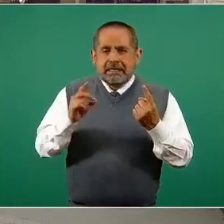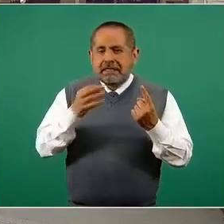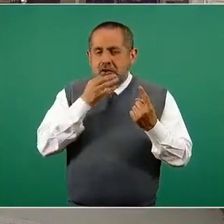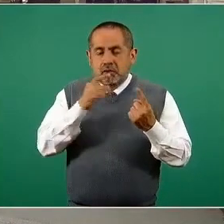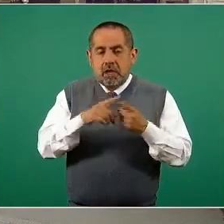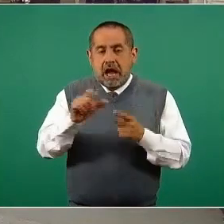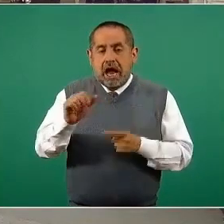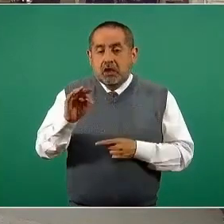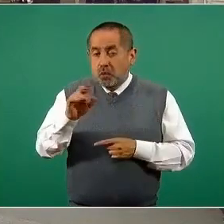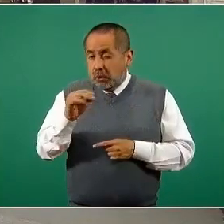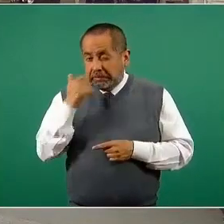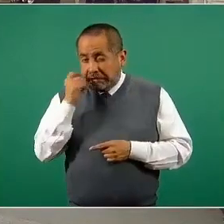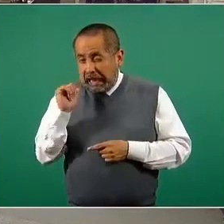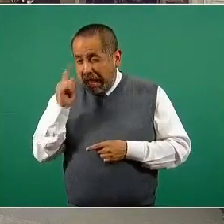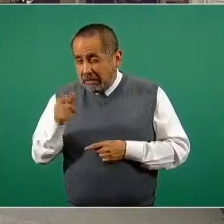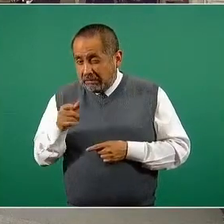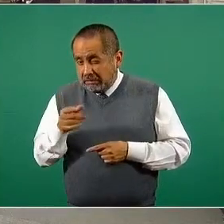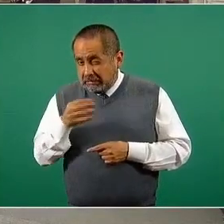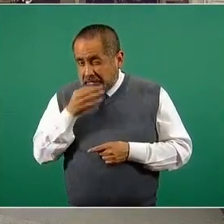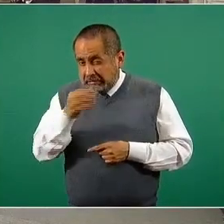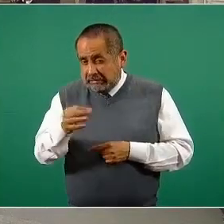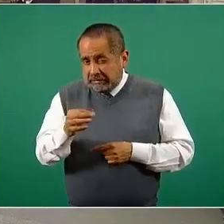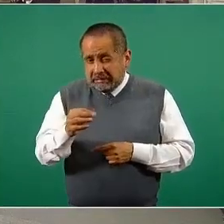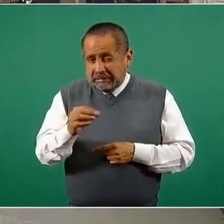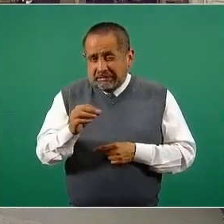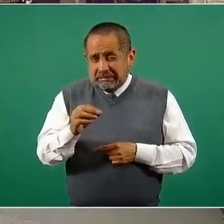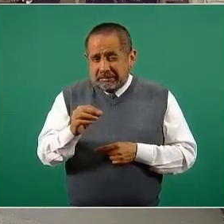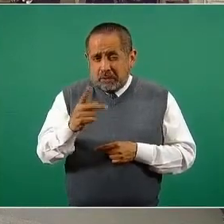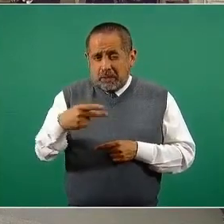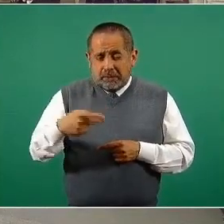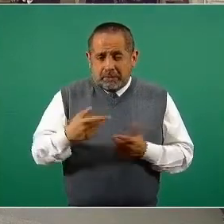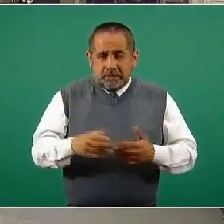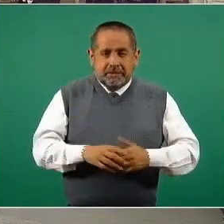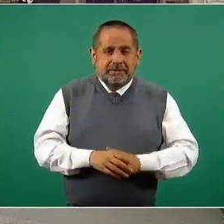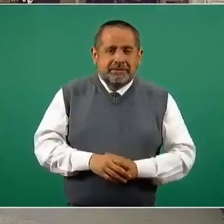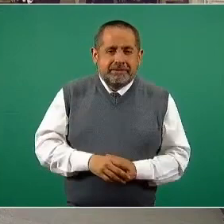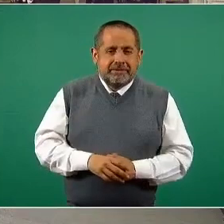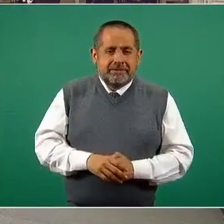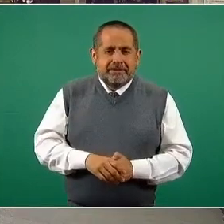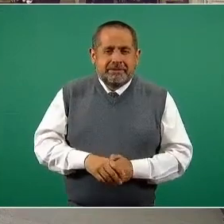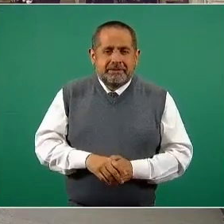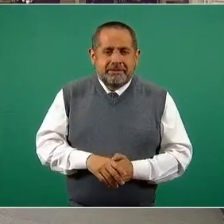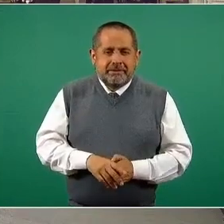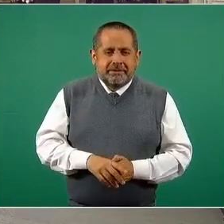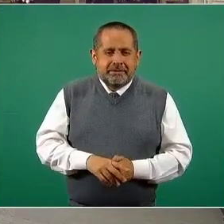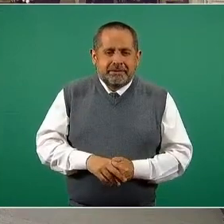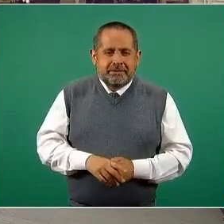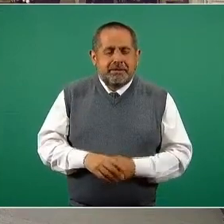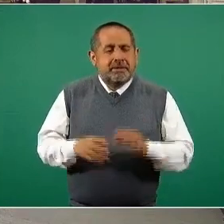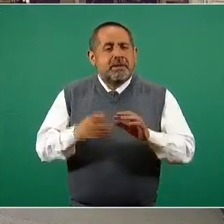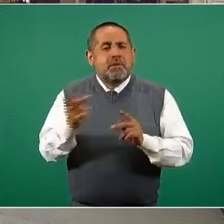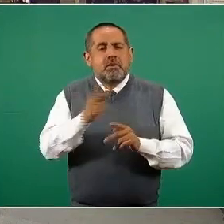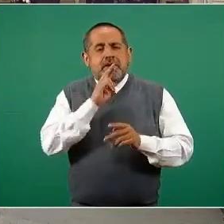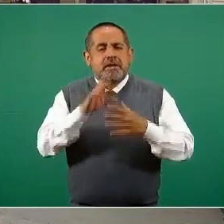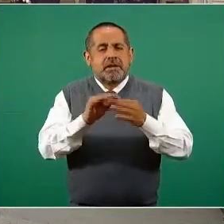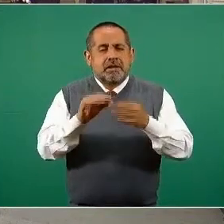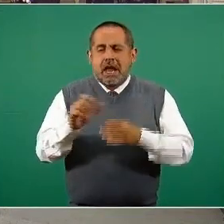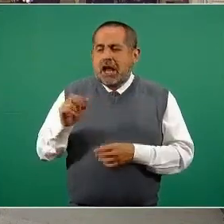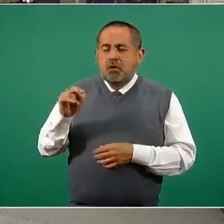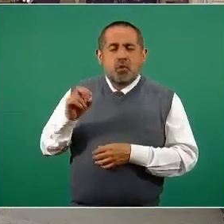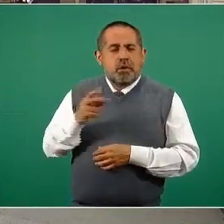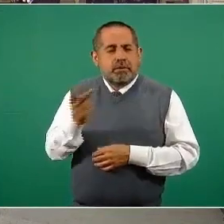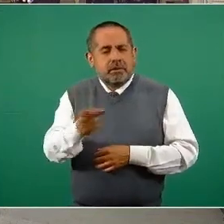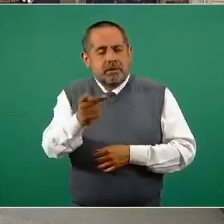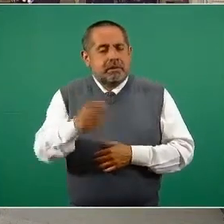si Arturo Contreras quiere utilizar ese tiempo para una pregunta. Una pregunta rápida. Buenas noches, Arturo Contreras, de Pie de